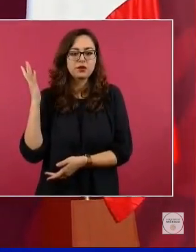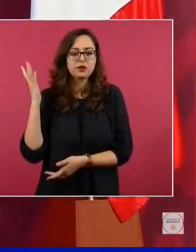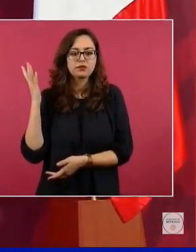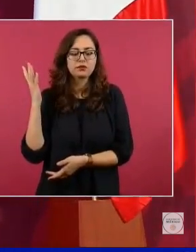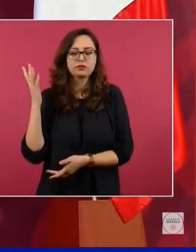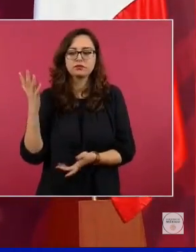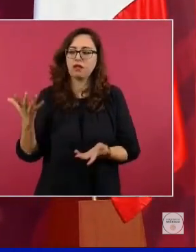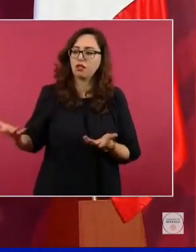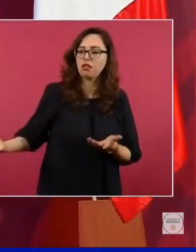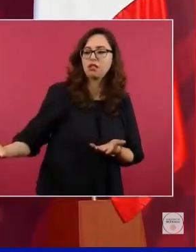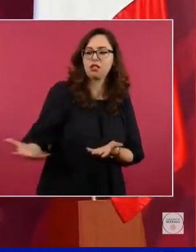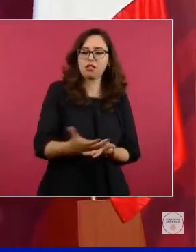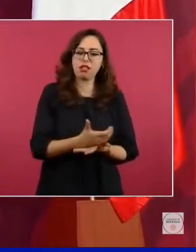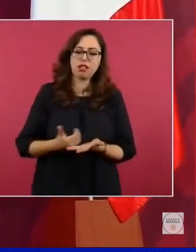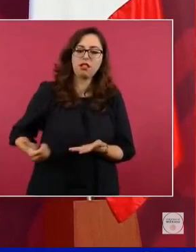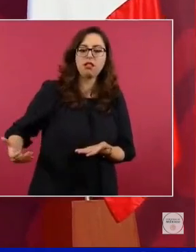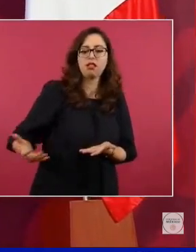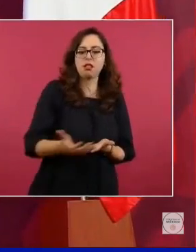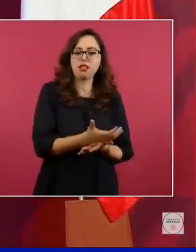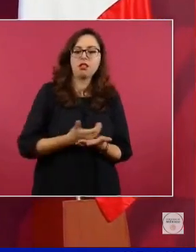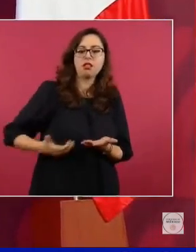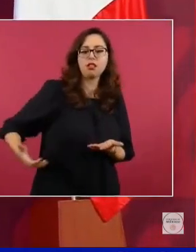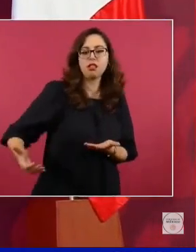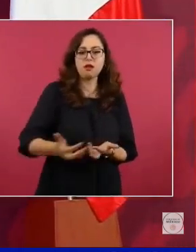excepcionales en épocas de crisis.